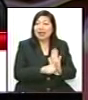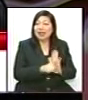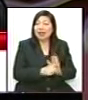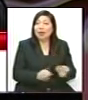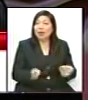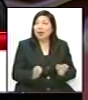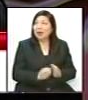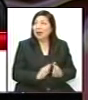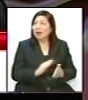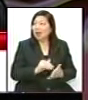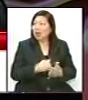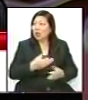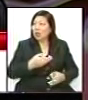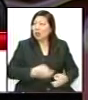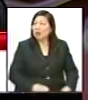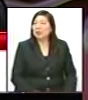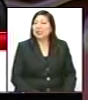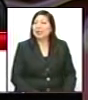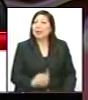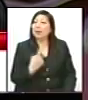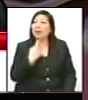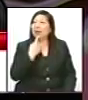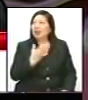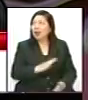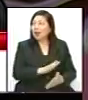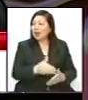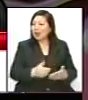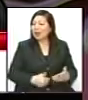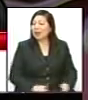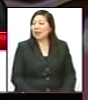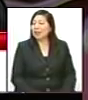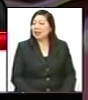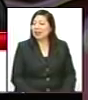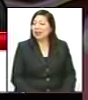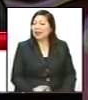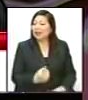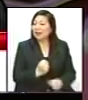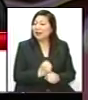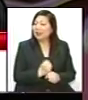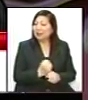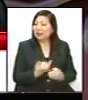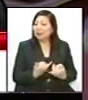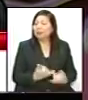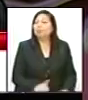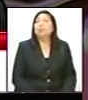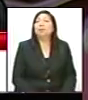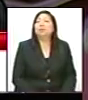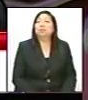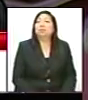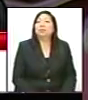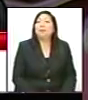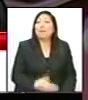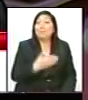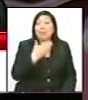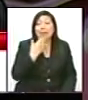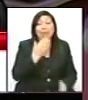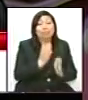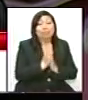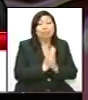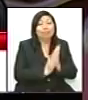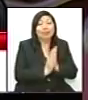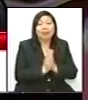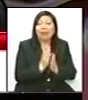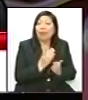de la Junta Nacional de Justicia. Por ello pido comprensión y respeto a nuestro trabajo. con el mejor ánimo